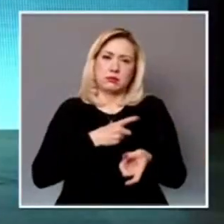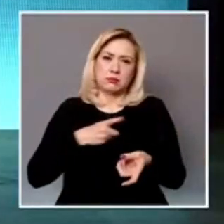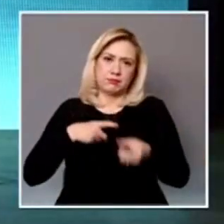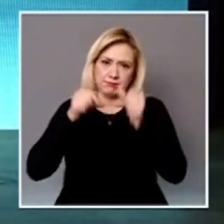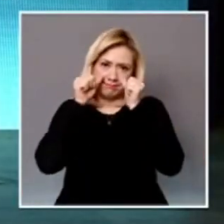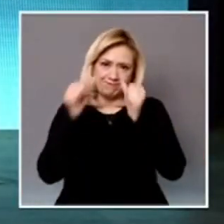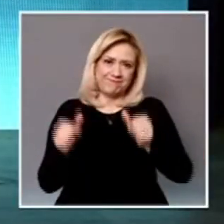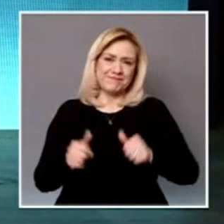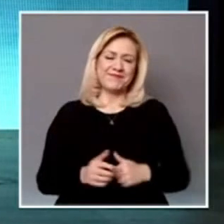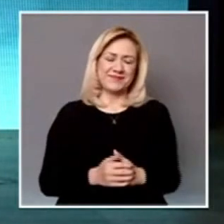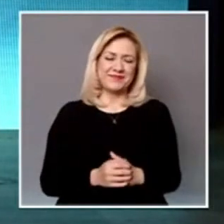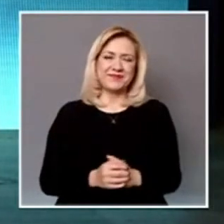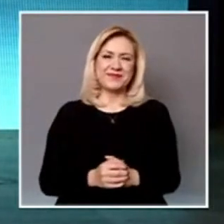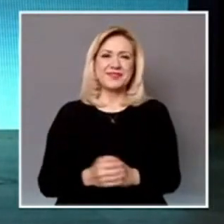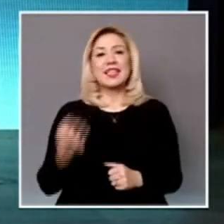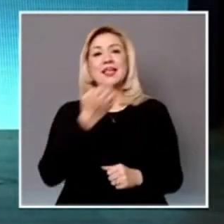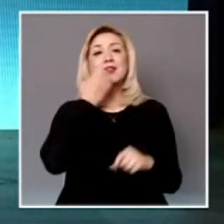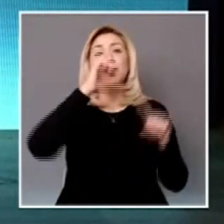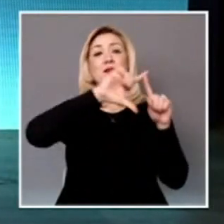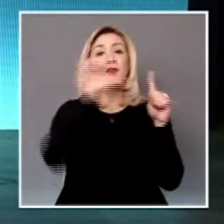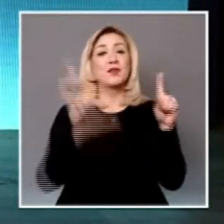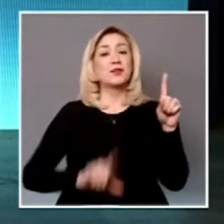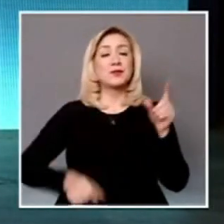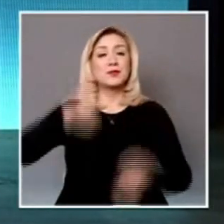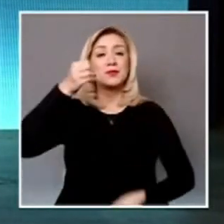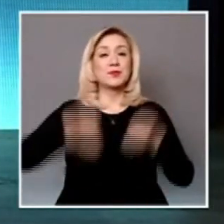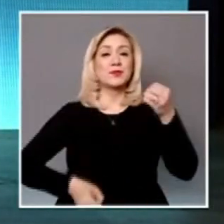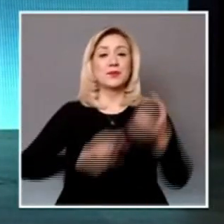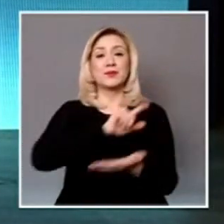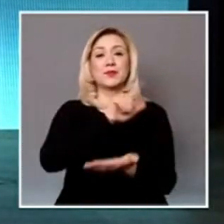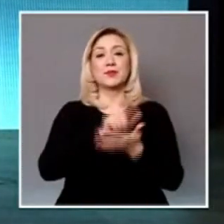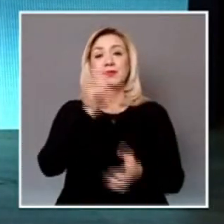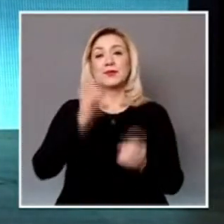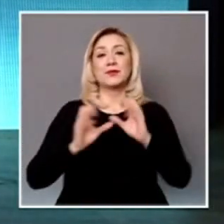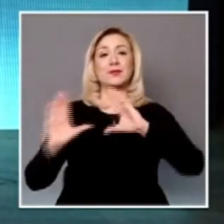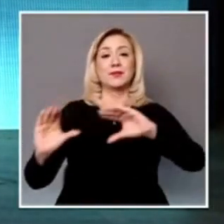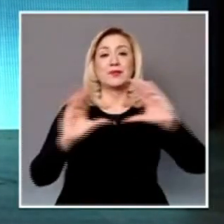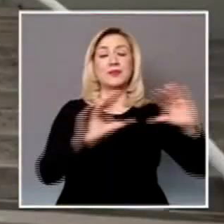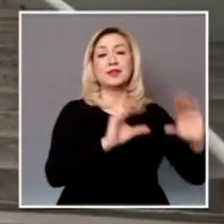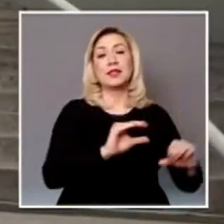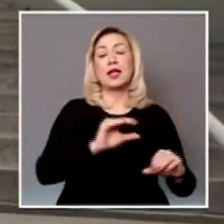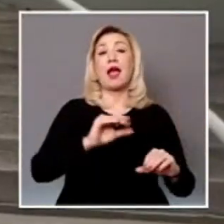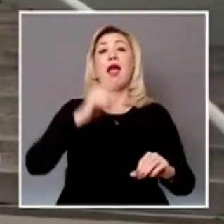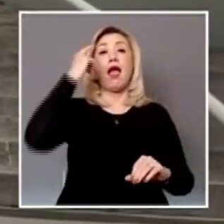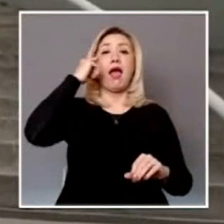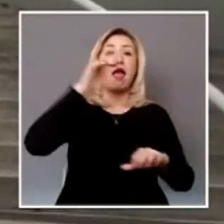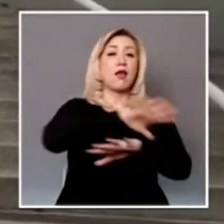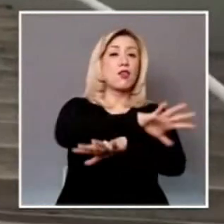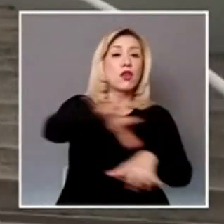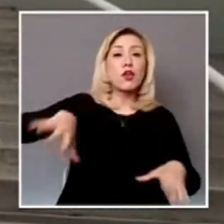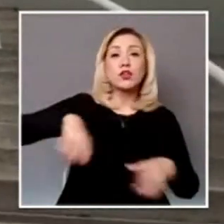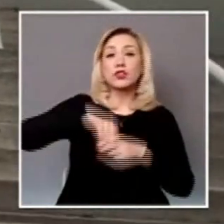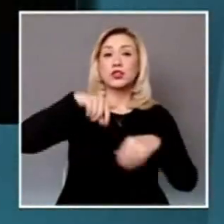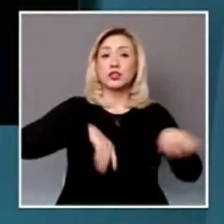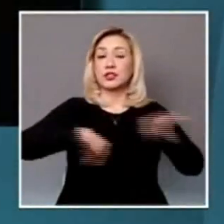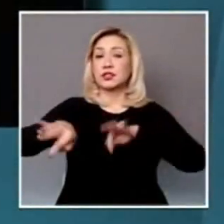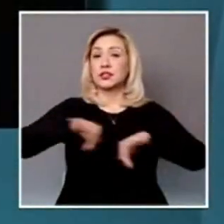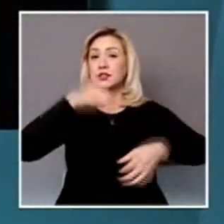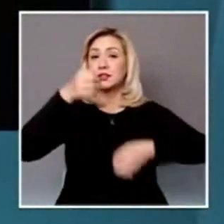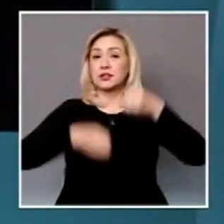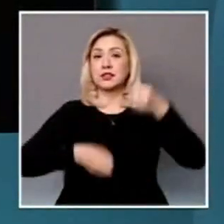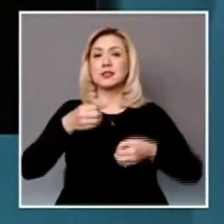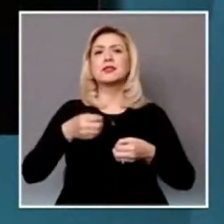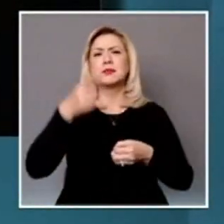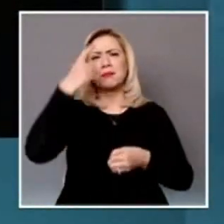La Escuela Federal de Formación Judicial convoca a las personas integrantes del Poder Judicial de la Federación a cursar la maestría en